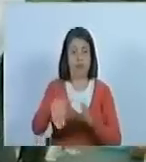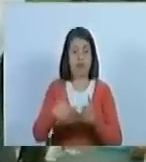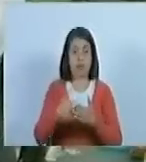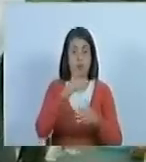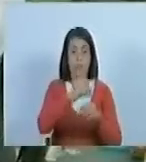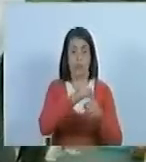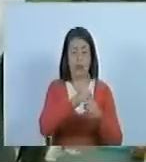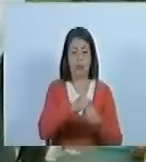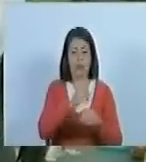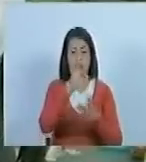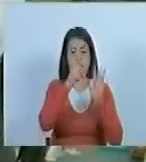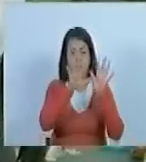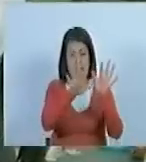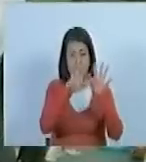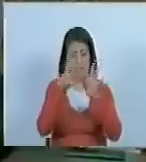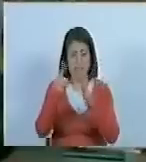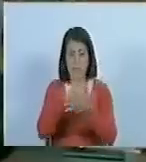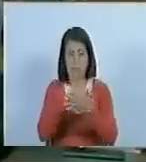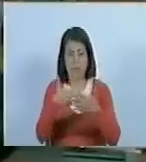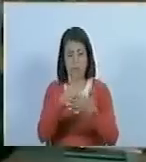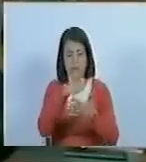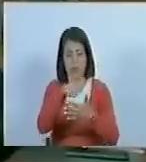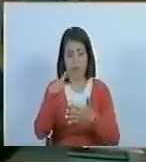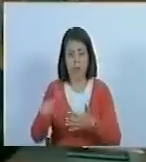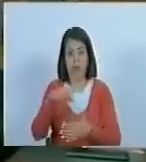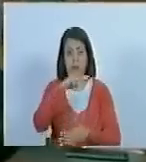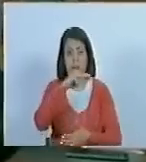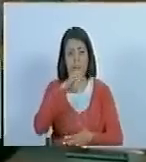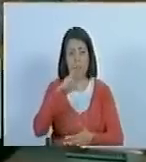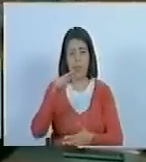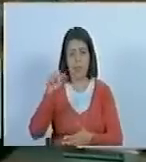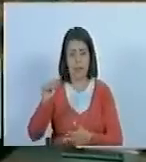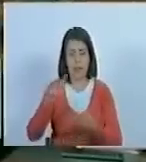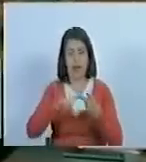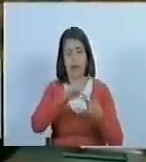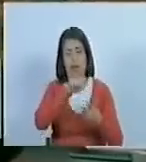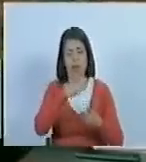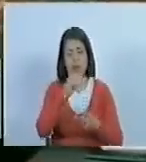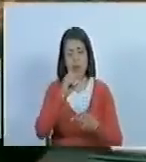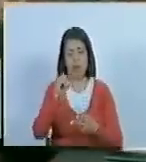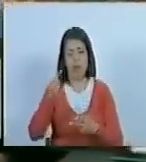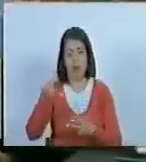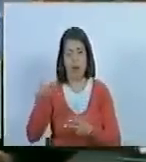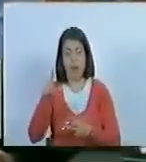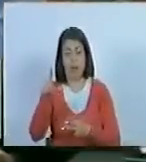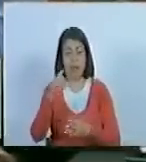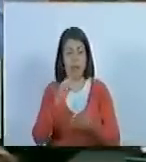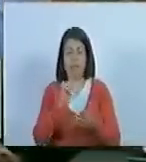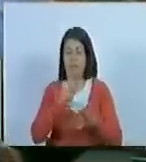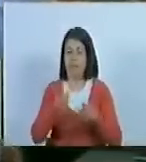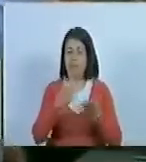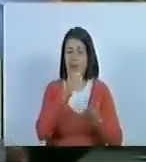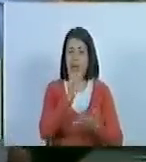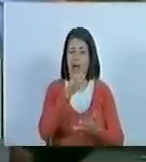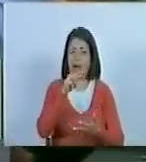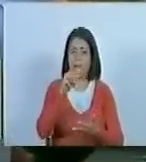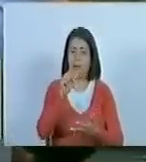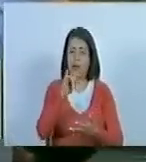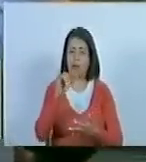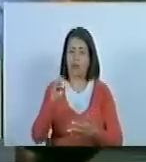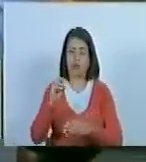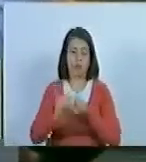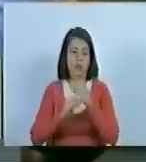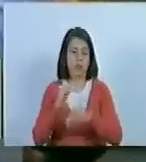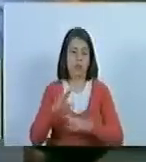datos de más de 16 millones de venezolanos por Meta, por Google, por Amazon? Ahí están todos nuestros datos. ¿Qué hacemos los periodistas y las periodistas?